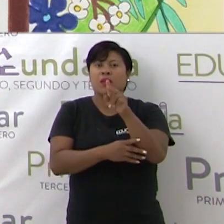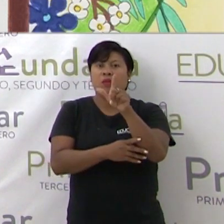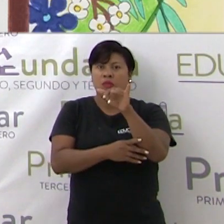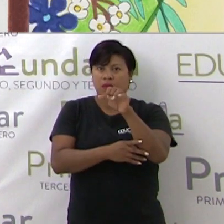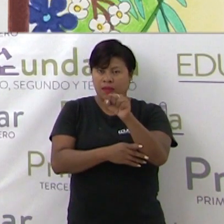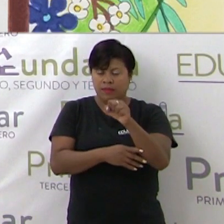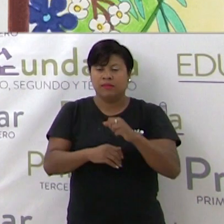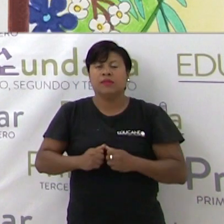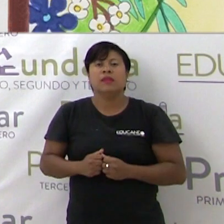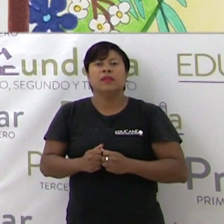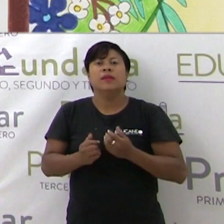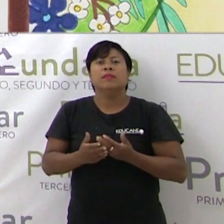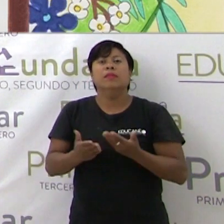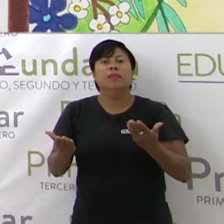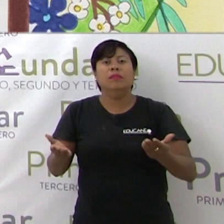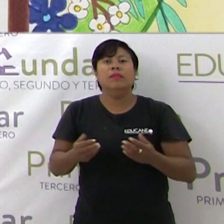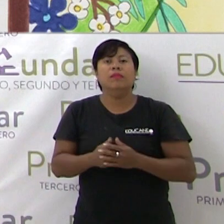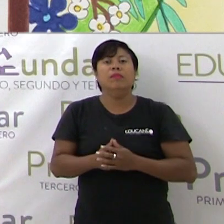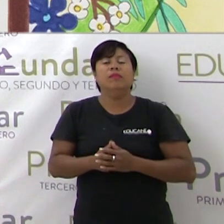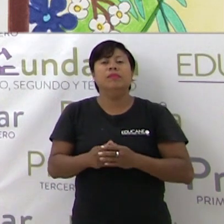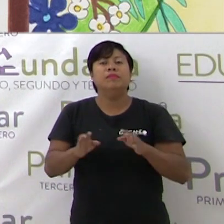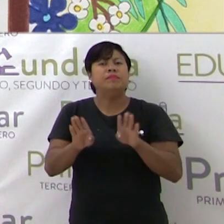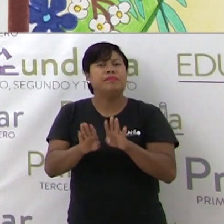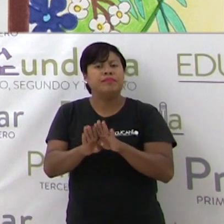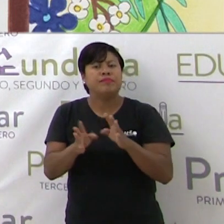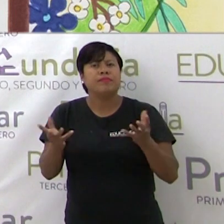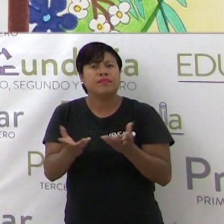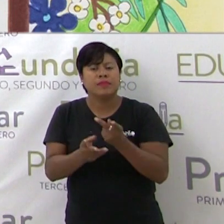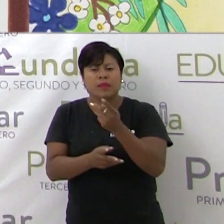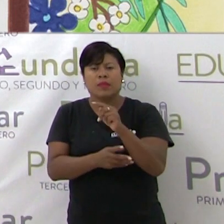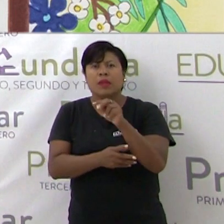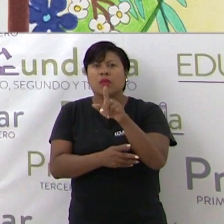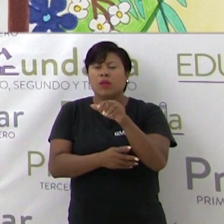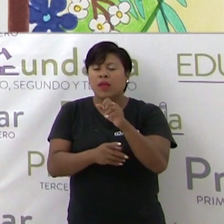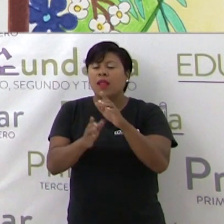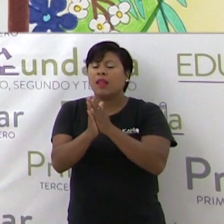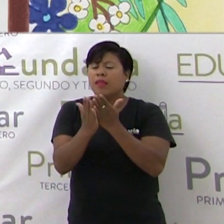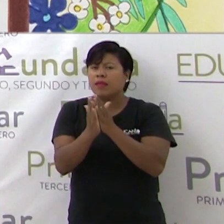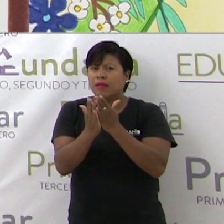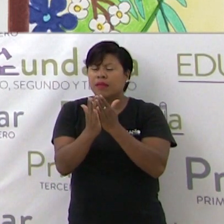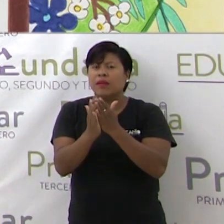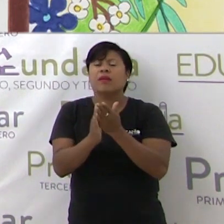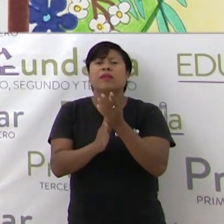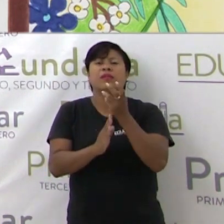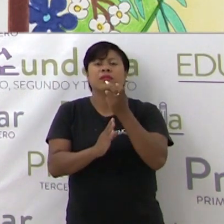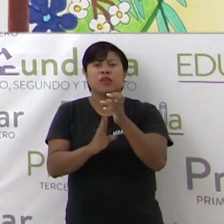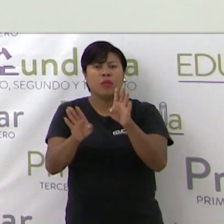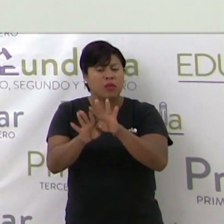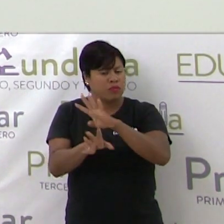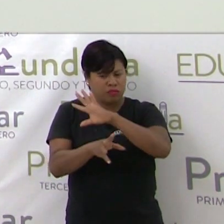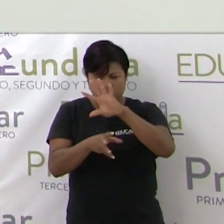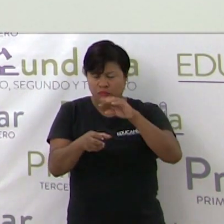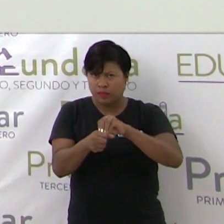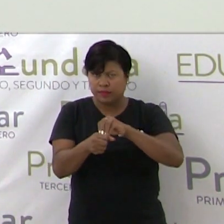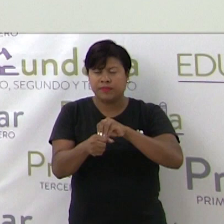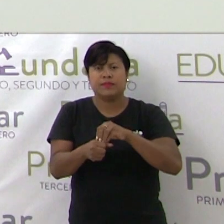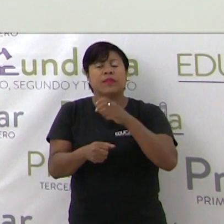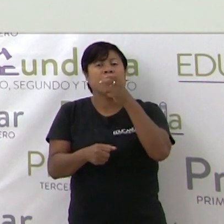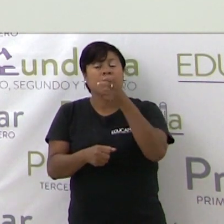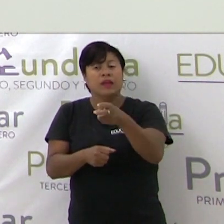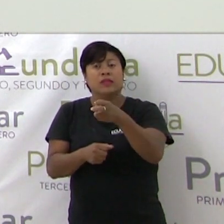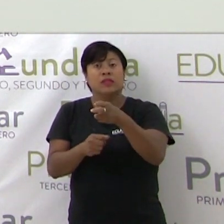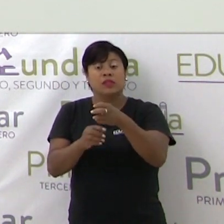literarias. Ahora bien, ¿cómo se desarrolla una tertulia literaria de manera general? En las